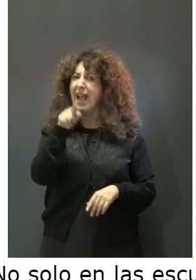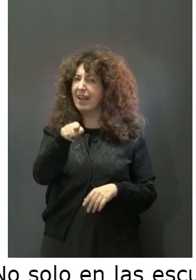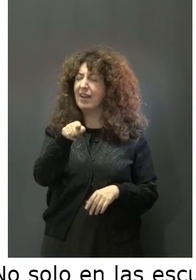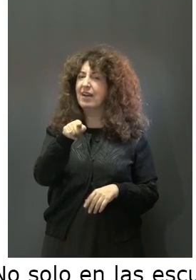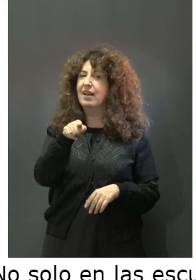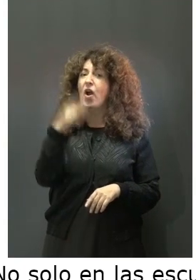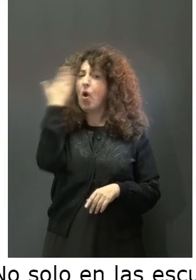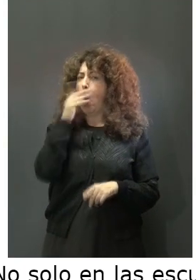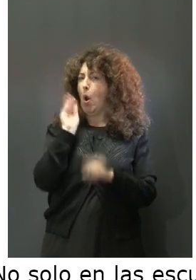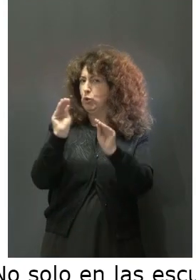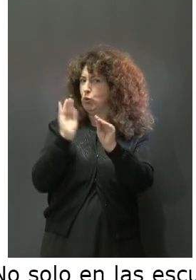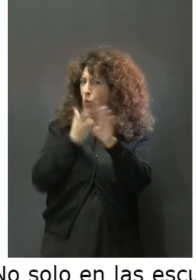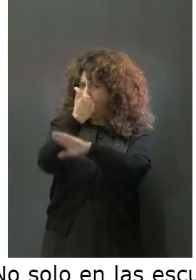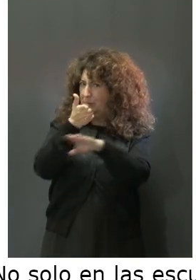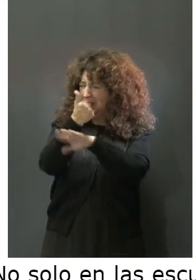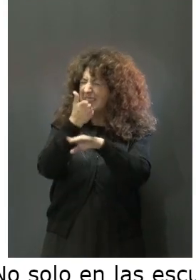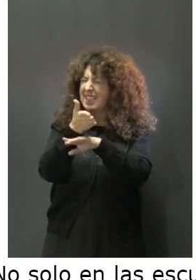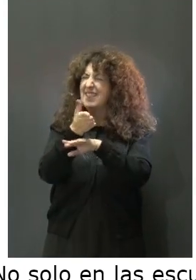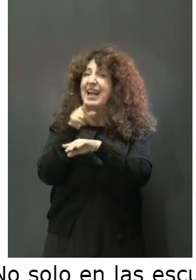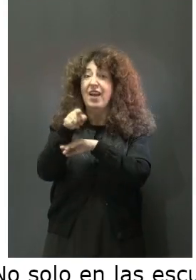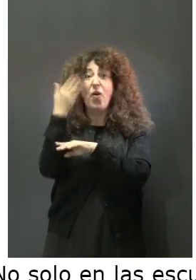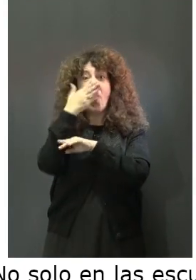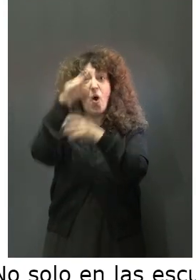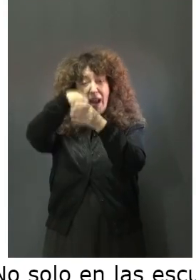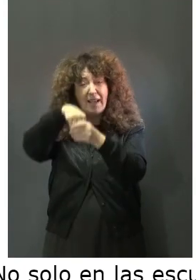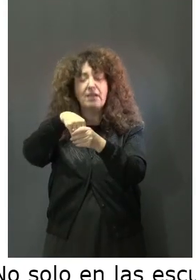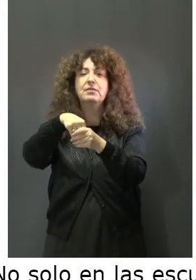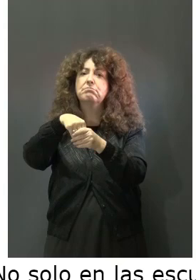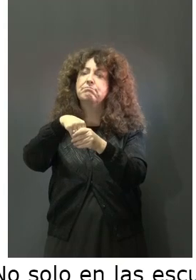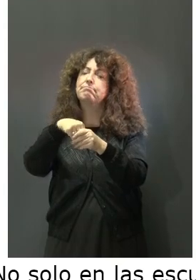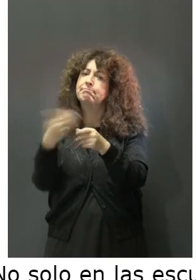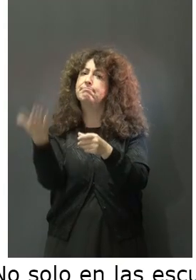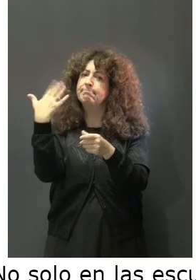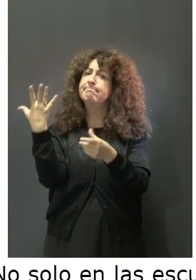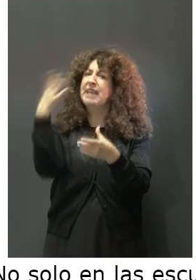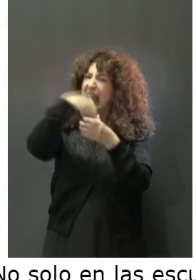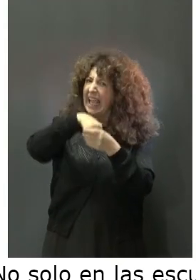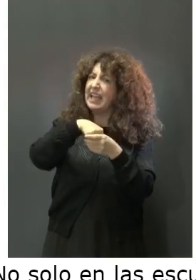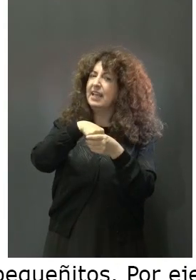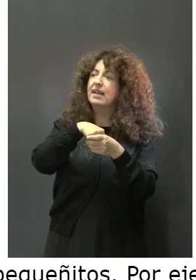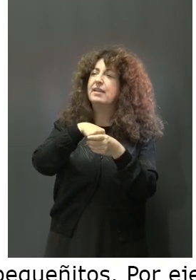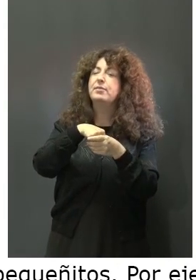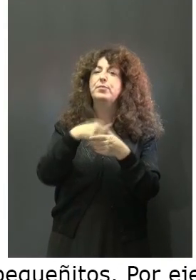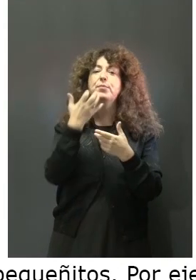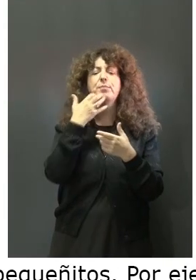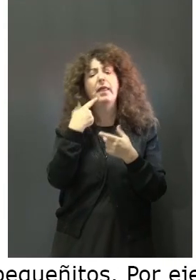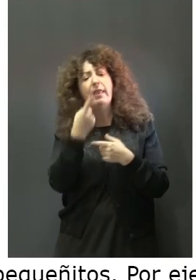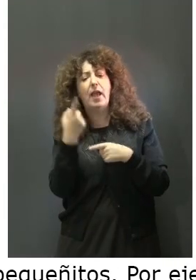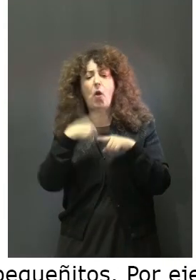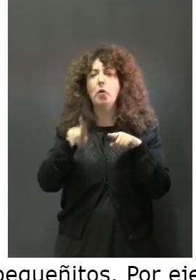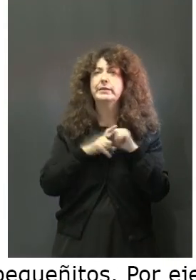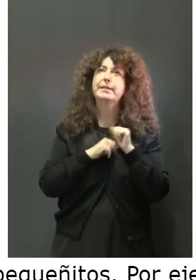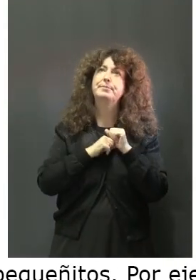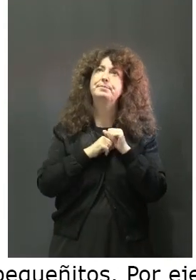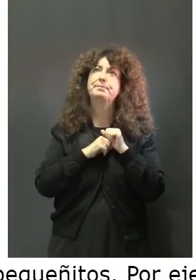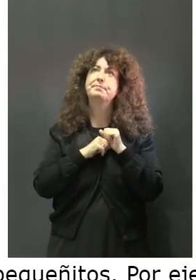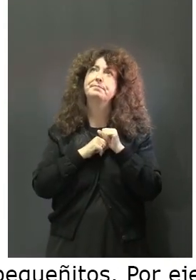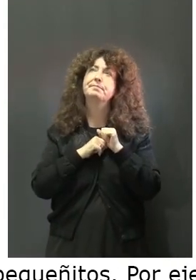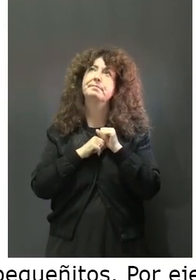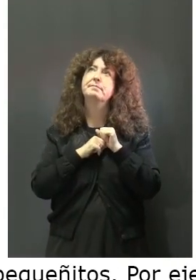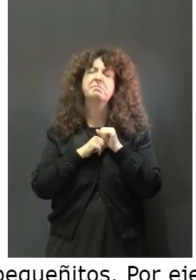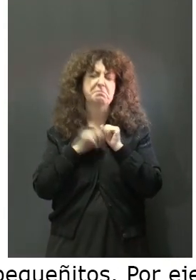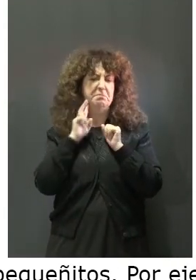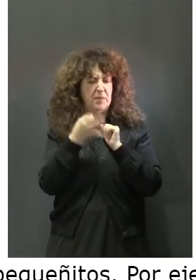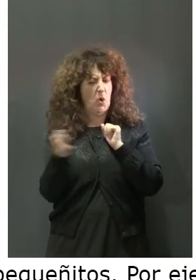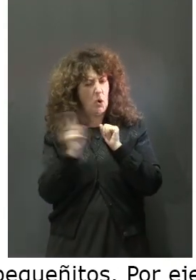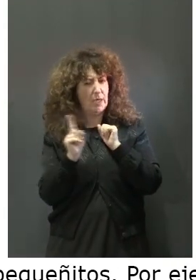en el cole al que va, sí que le están implicando en todo esto. Cuando decimos algo así no